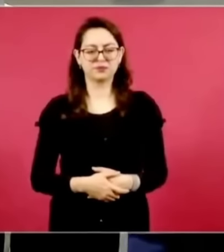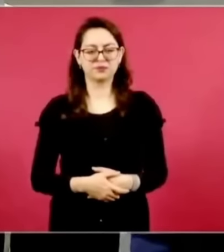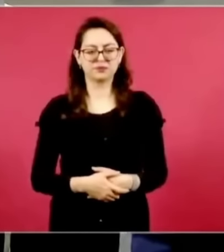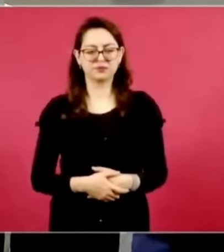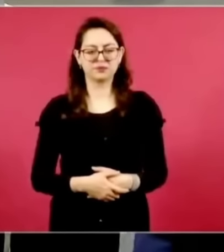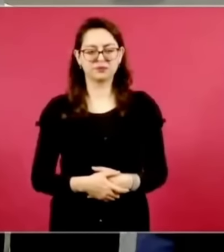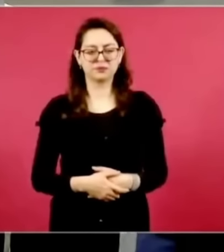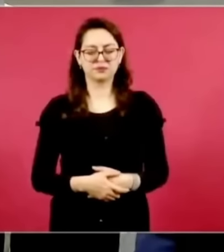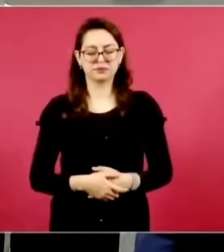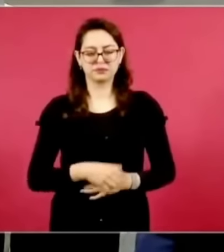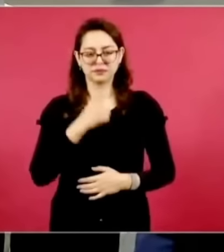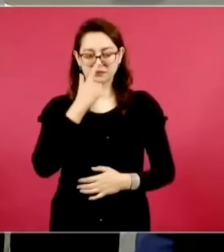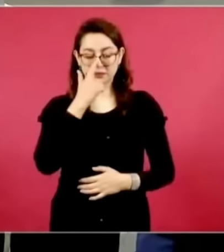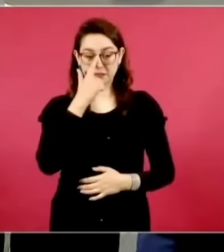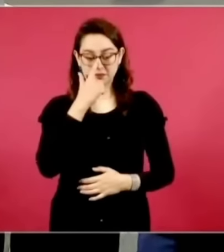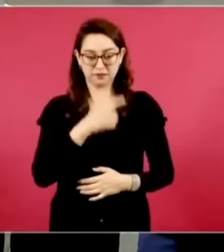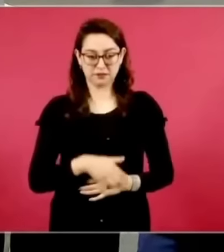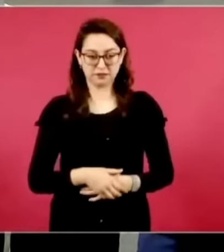perd